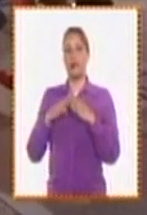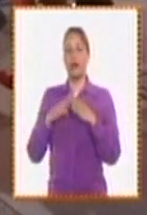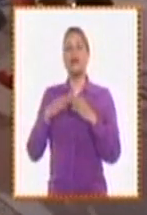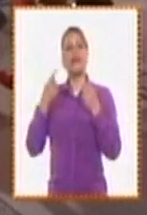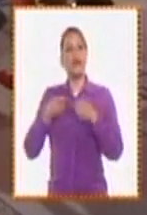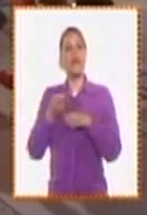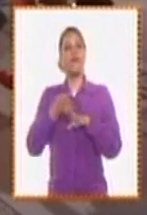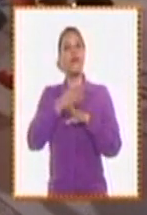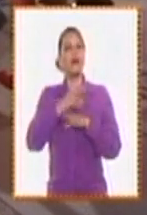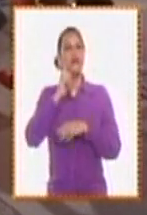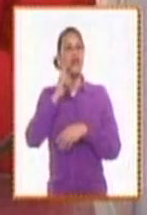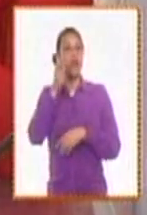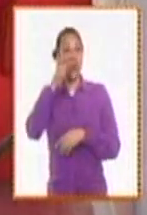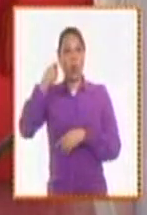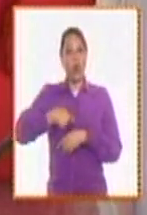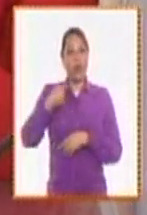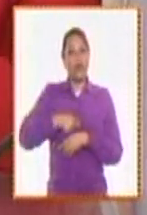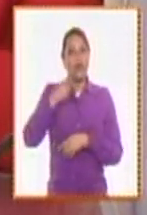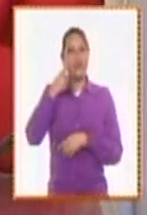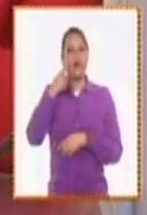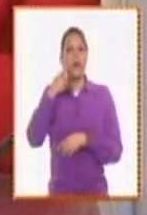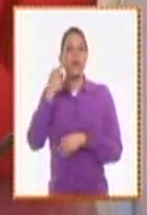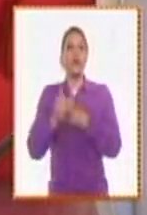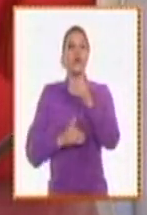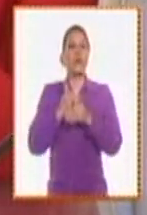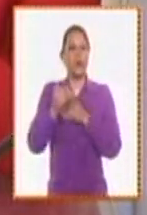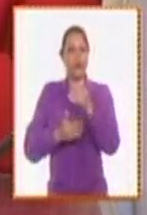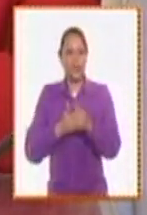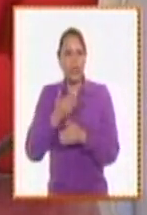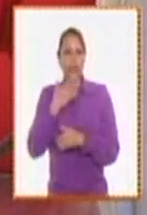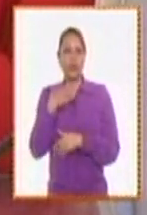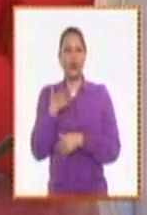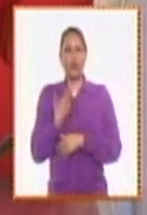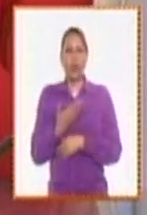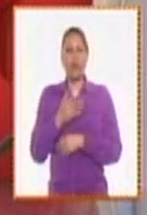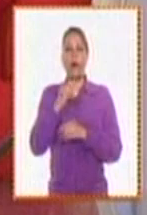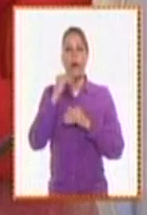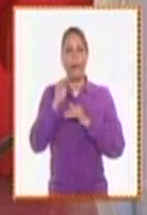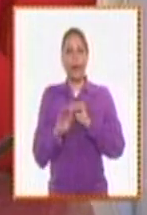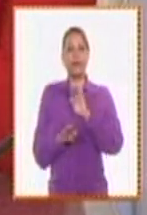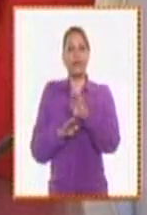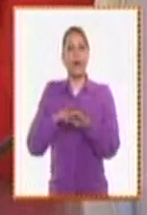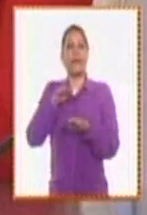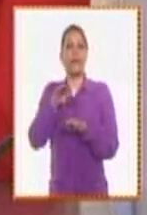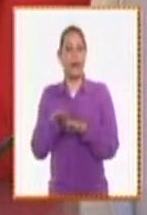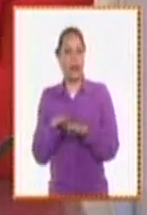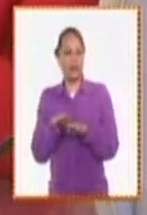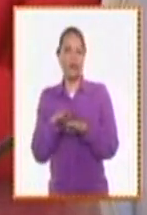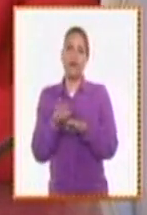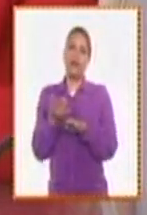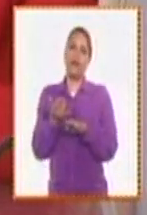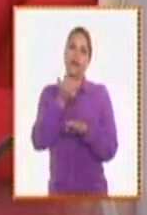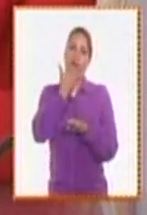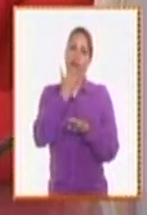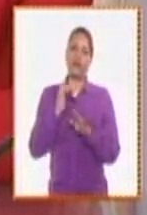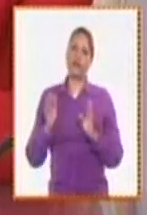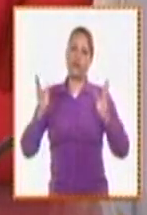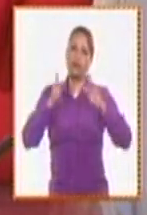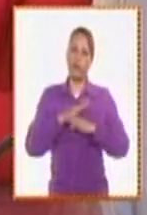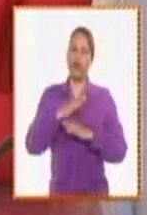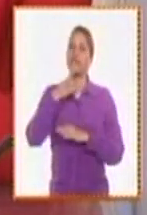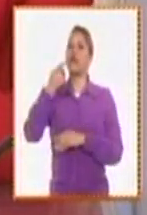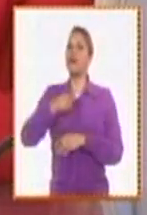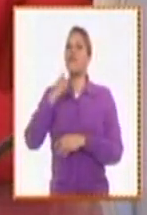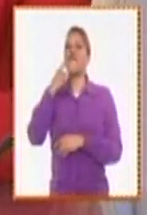tener inteligencia a la hora de aperturar los procesos, a la hora de tramitar los procesos, para que no nos equivoquemos a la hora de juzgar y